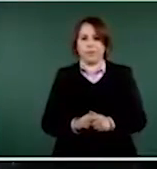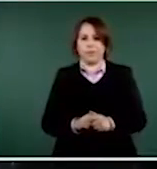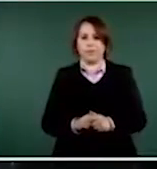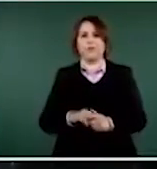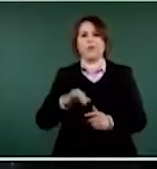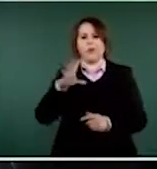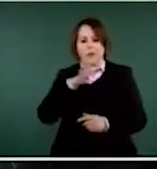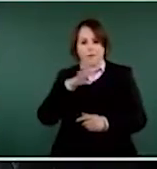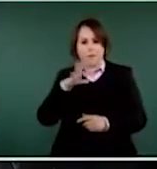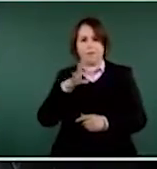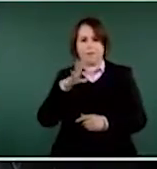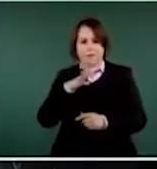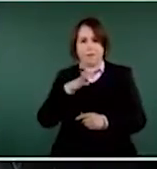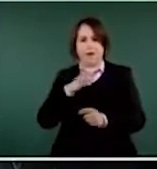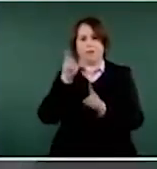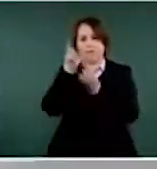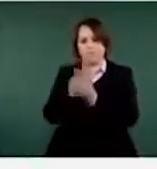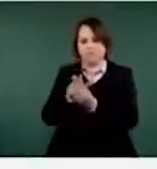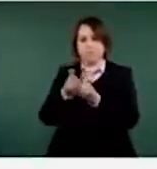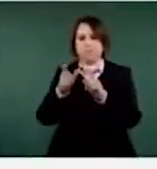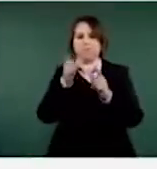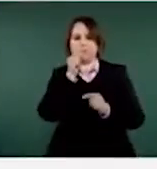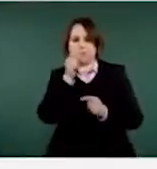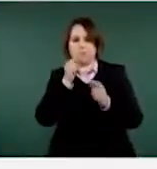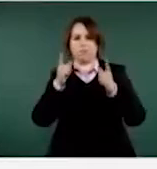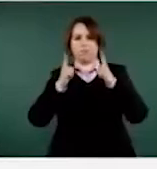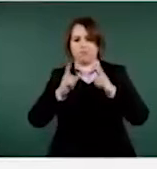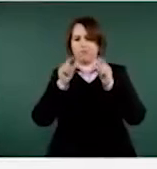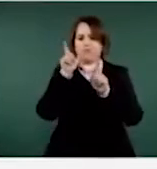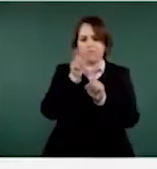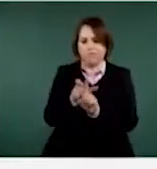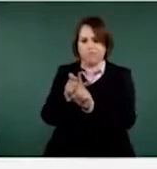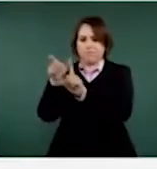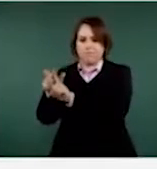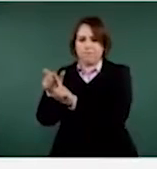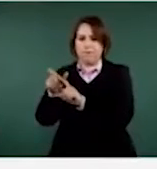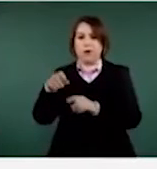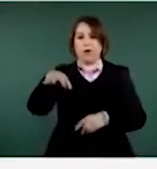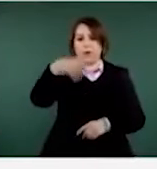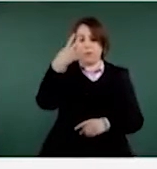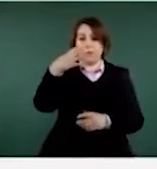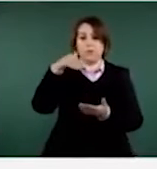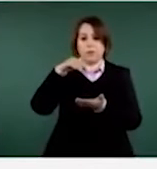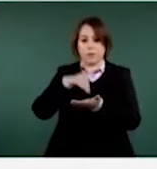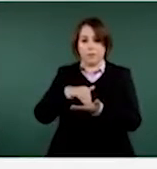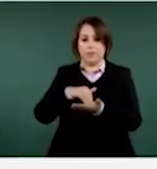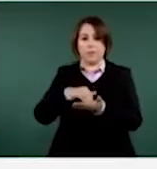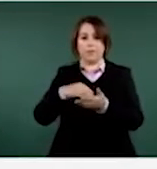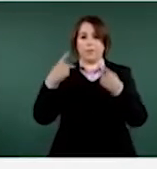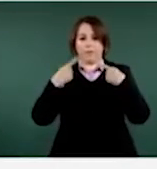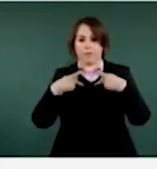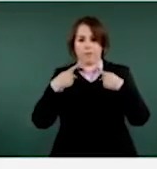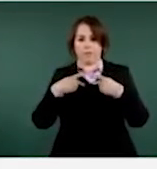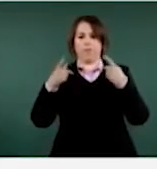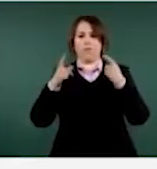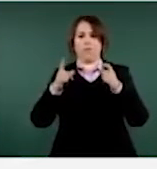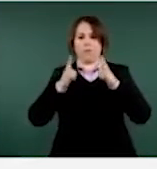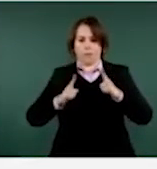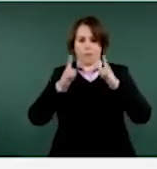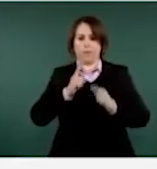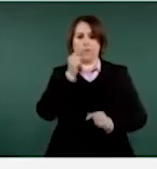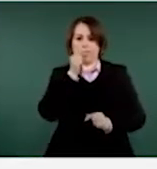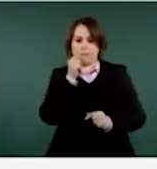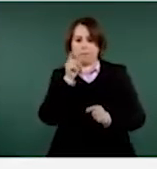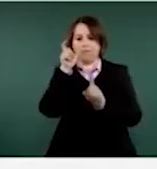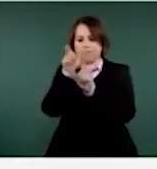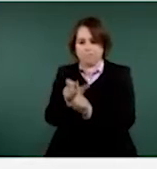estado ciudad juárez chihuahua cuauhtémoc guadalupe y calvo bocoyna y madera son los cinco municipios con más